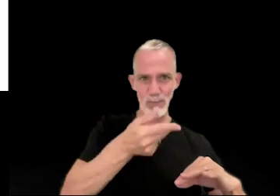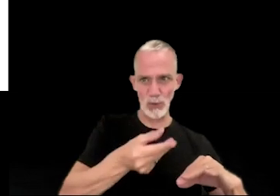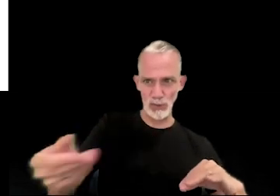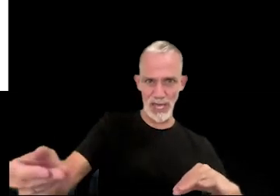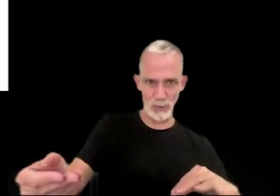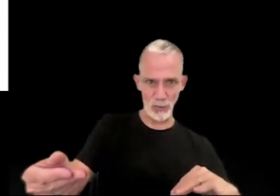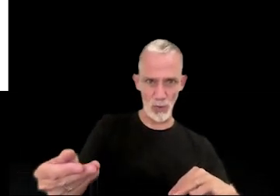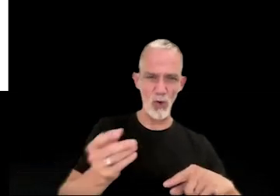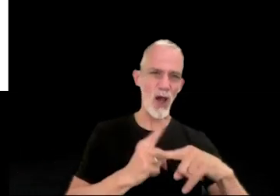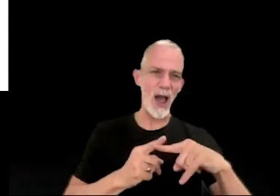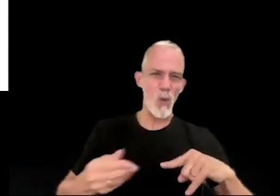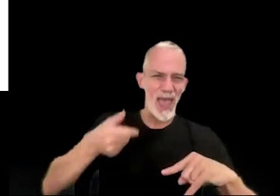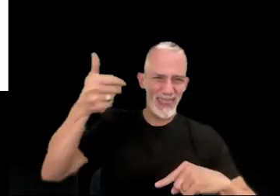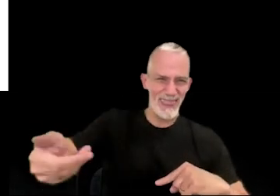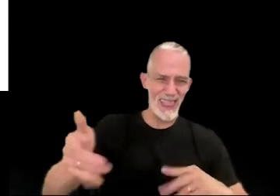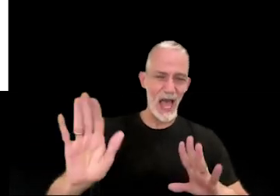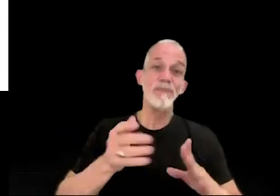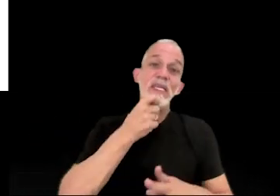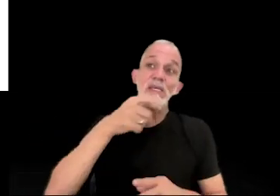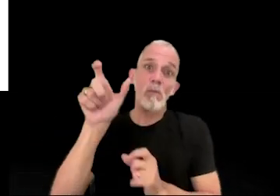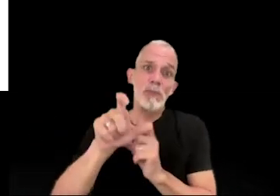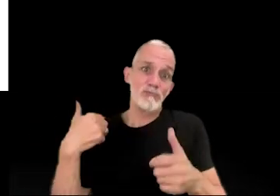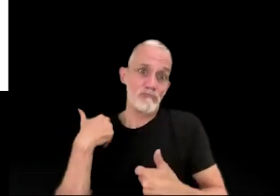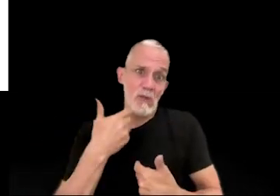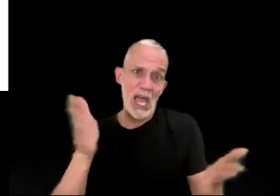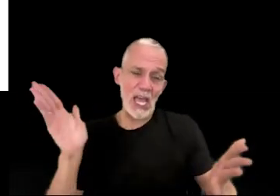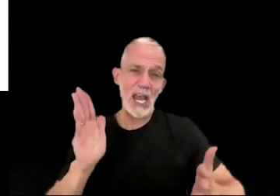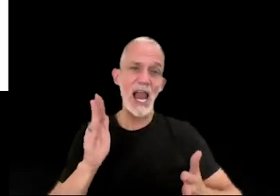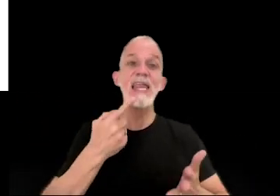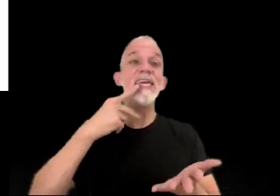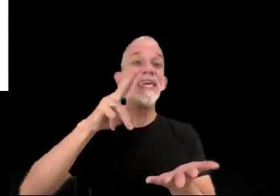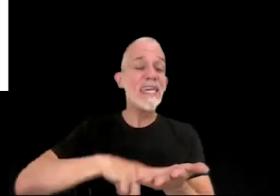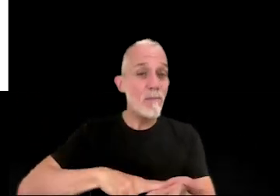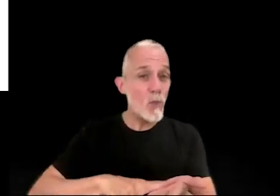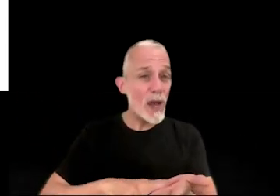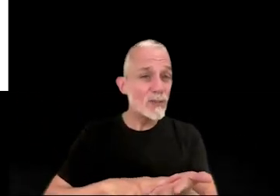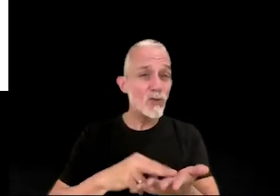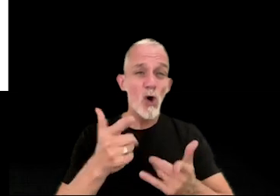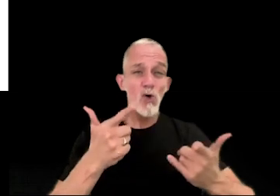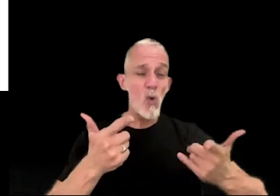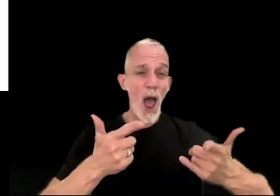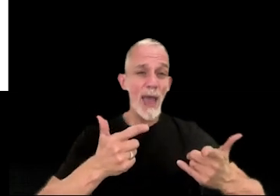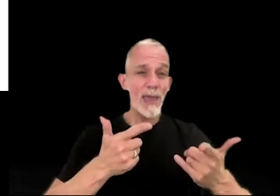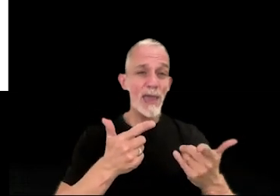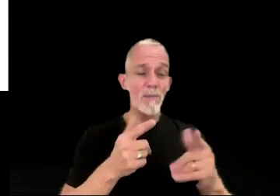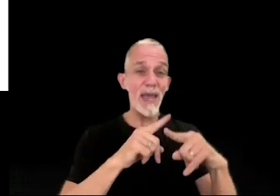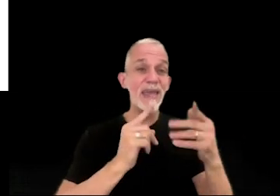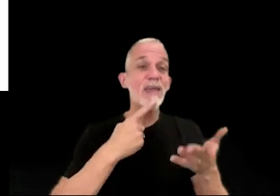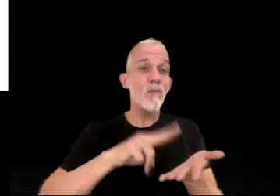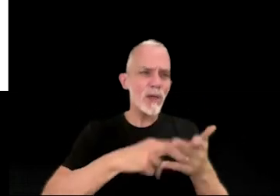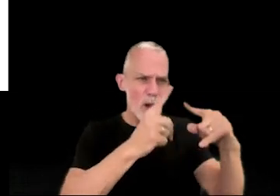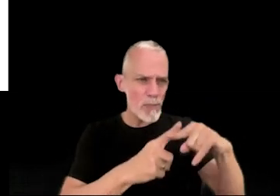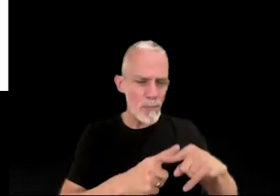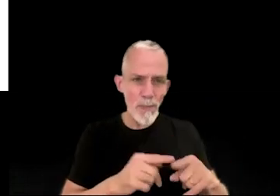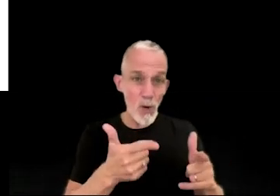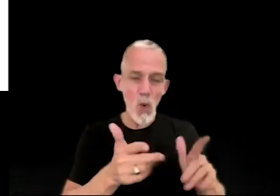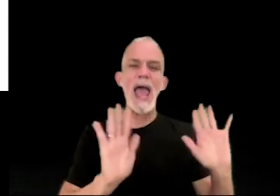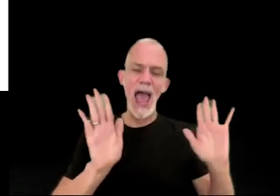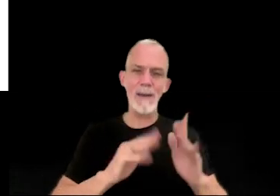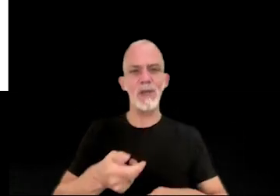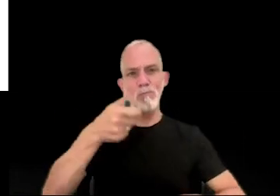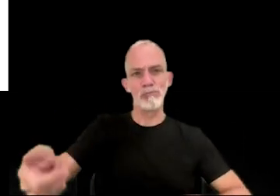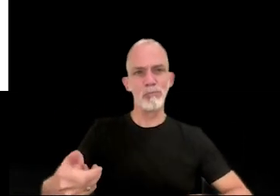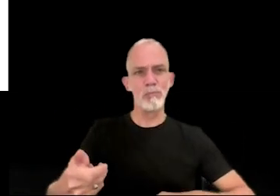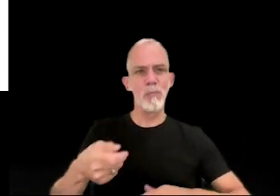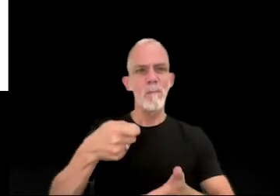y en el caso de contribuyentes en general no tengan impuesto determinado a ingresar. Y después hay otros contribuyentes que